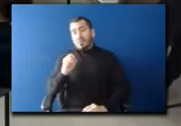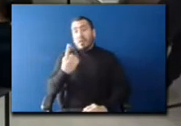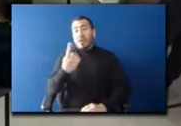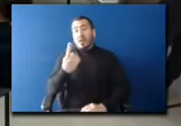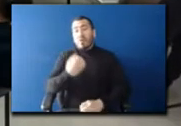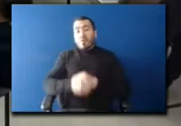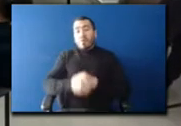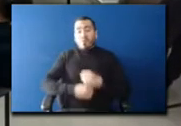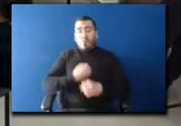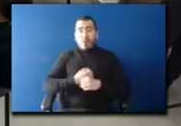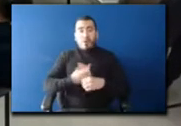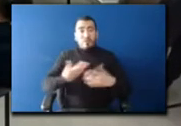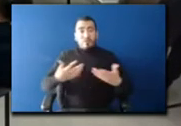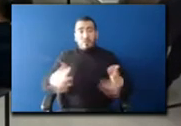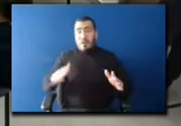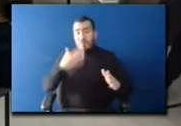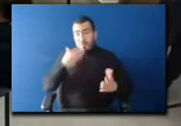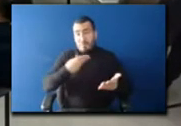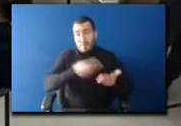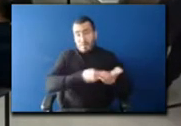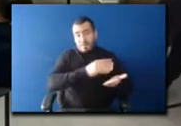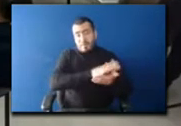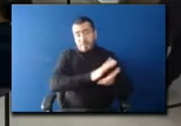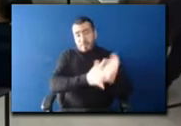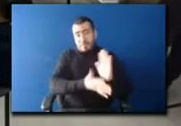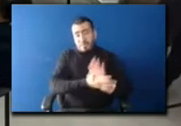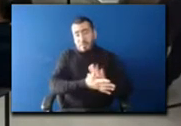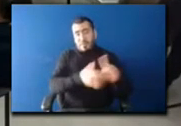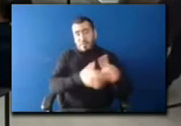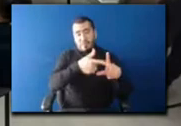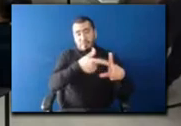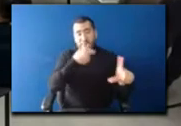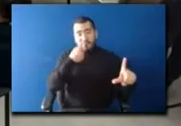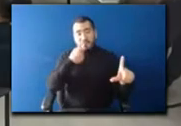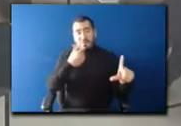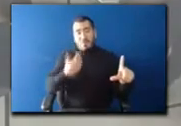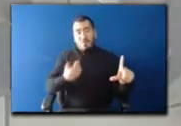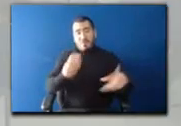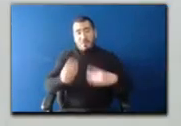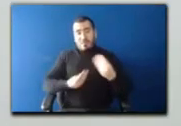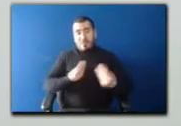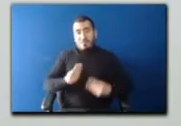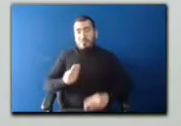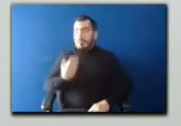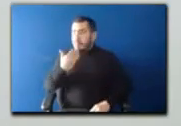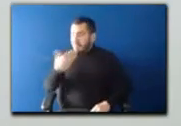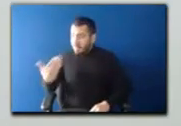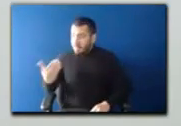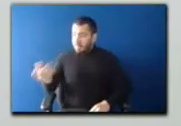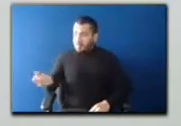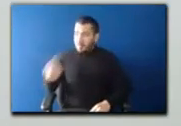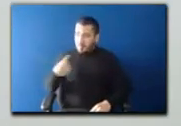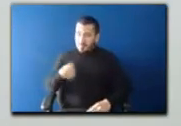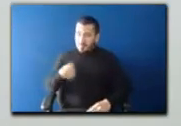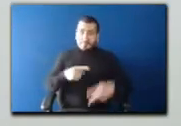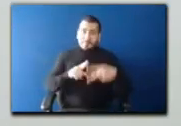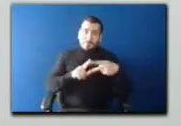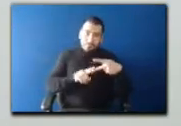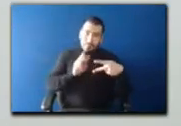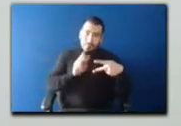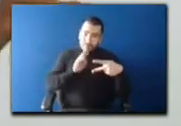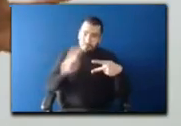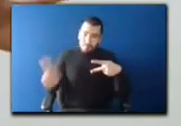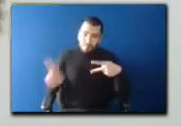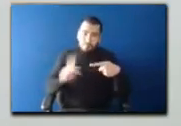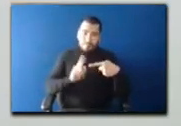que bajen dicho reporte o cuál proceso debo seguir para quitarlo? Gracias. Sí, Adri, muchas gracias por esa pregunta. Hay dos respuestas a esa pregunta. Si